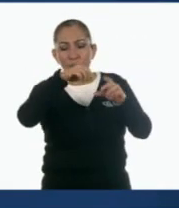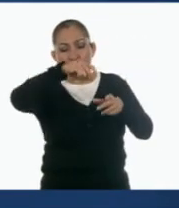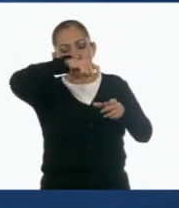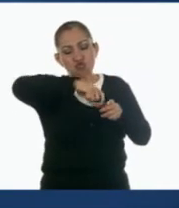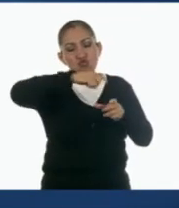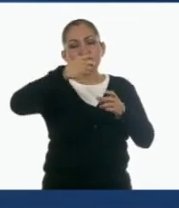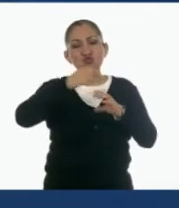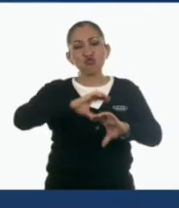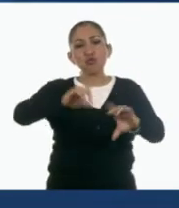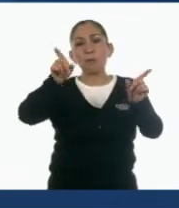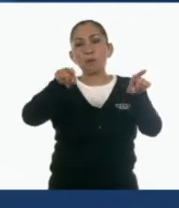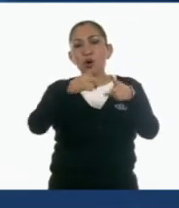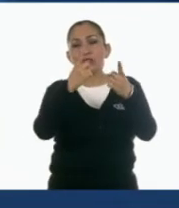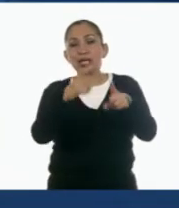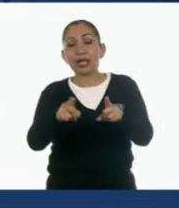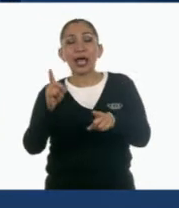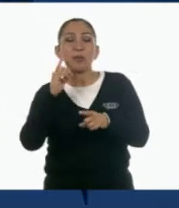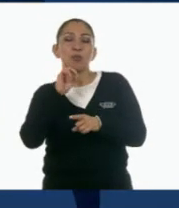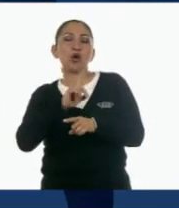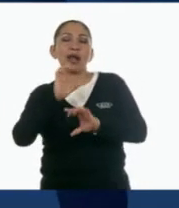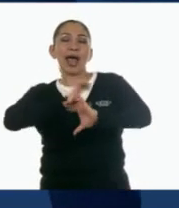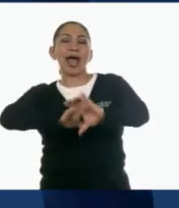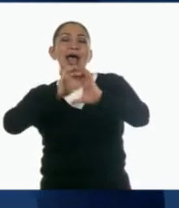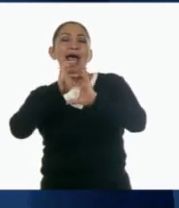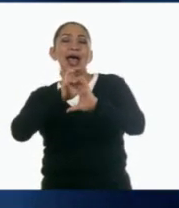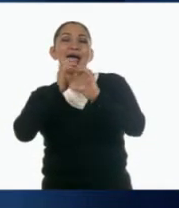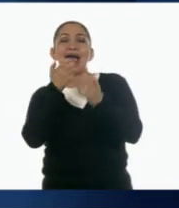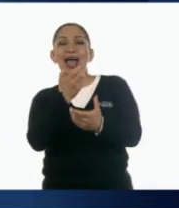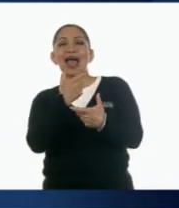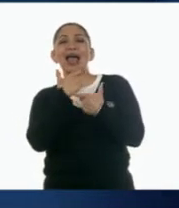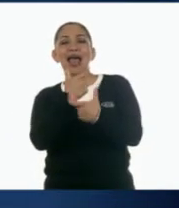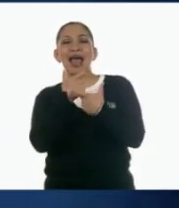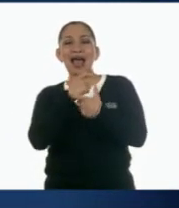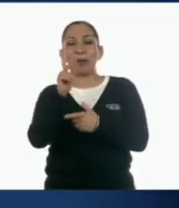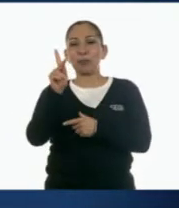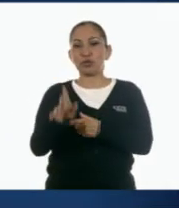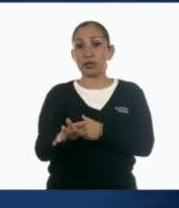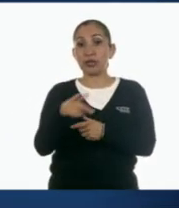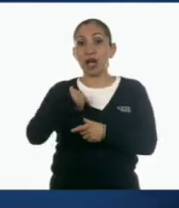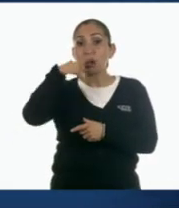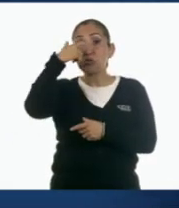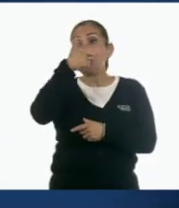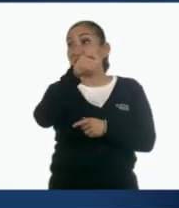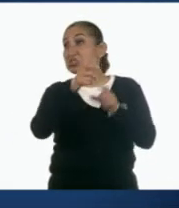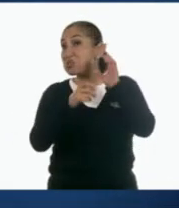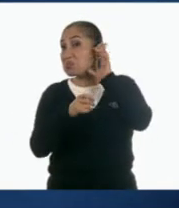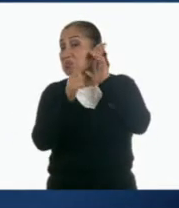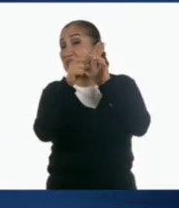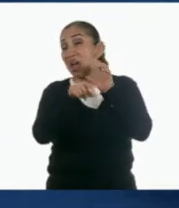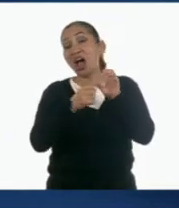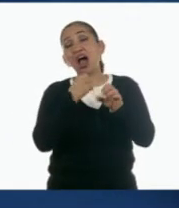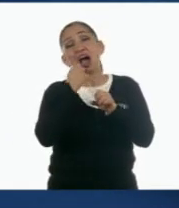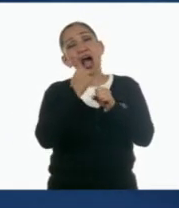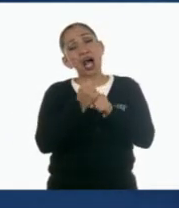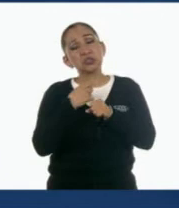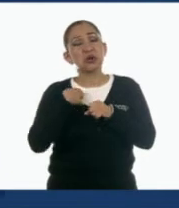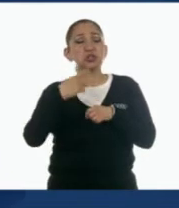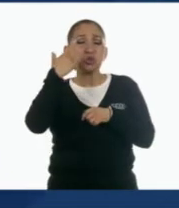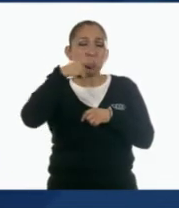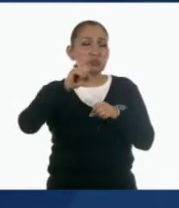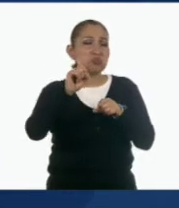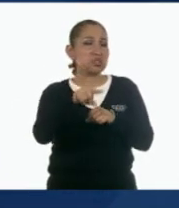las carcajadas de las prostitutas en el callejón. Así pasaba la noche, así pasaron muchas noches de mi